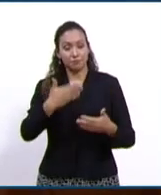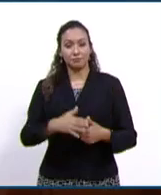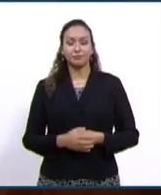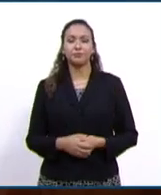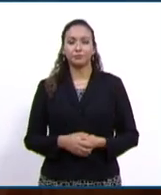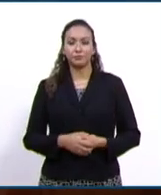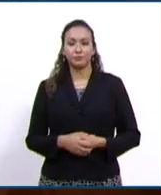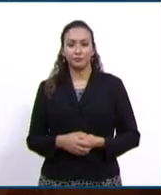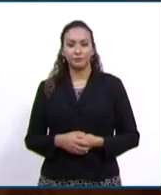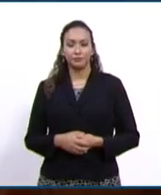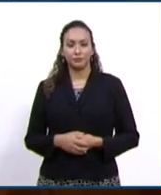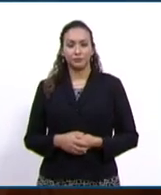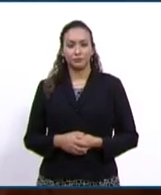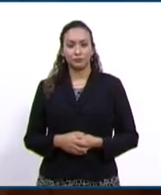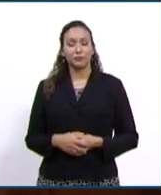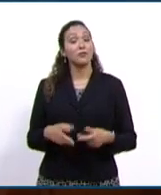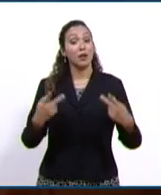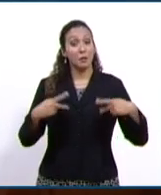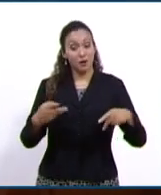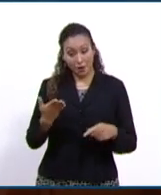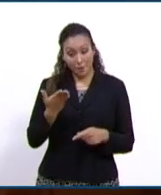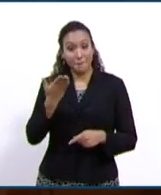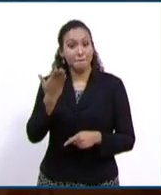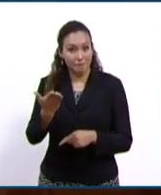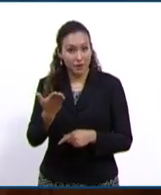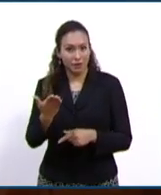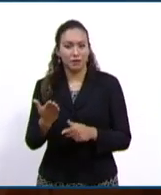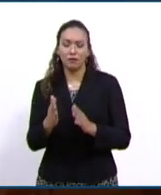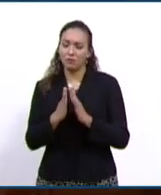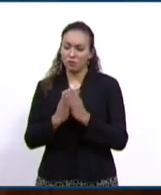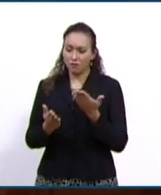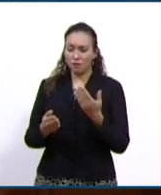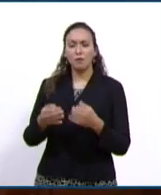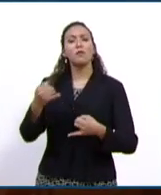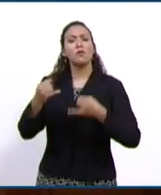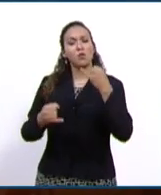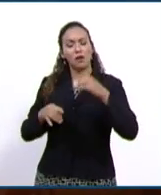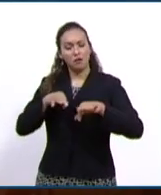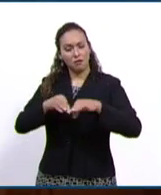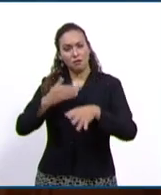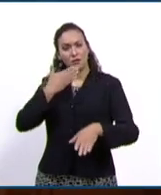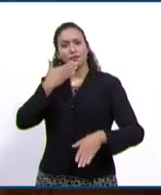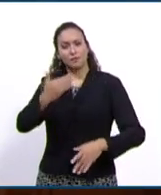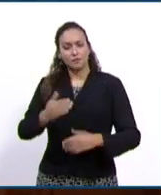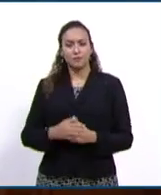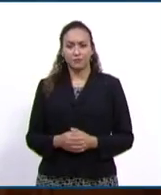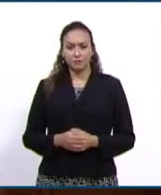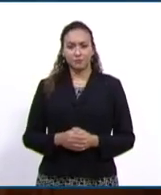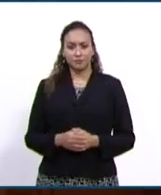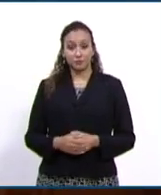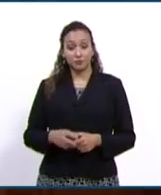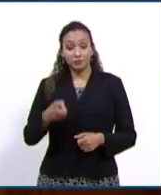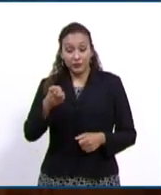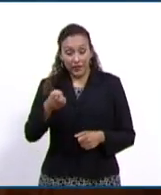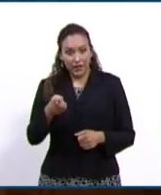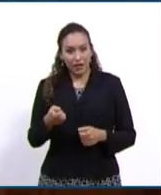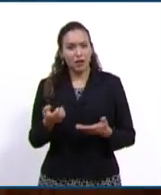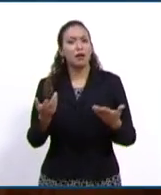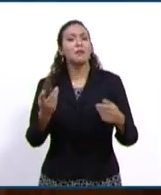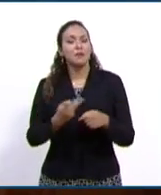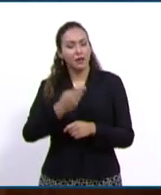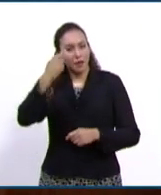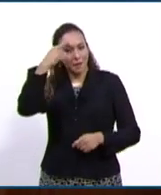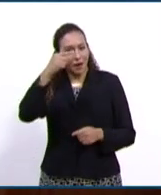atempera el uso del poder público a través de la fórmula de pesos y contrapesos. Esa que distribuye el poder